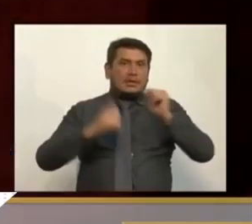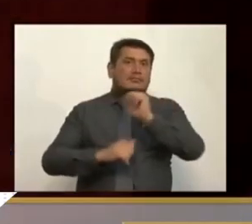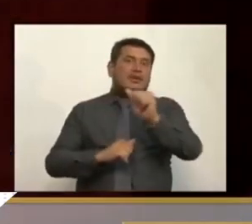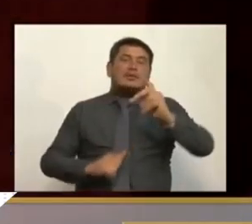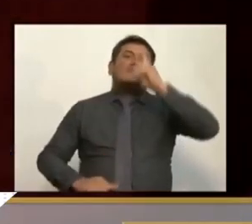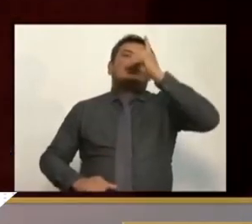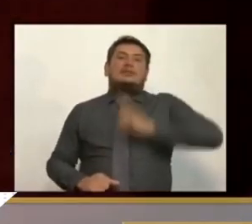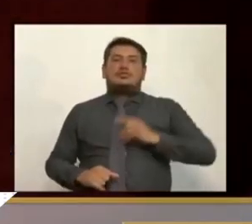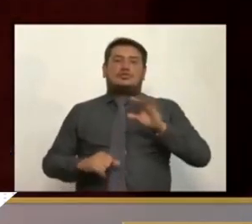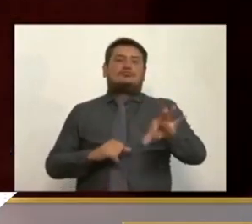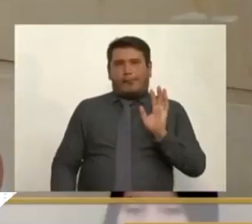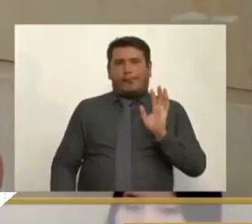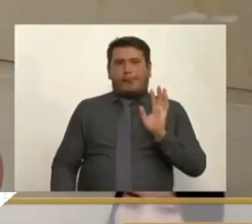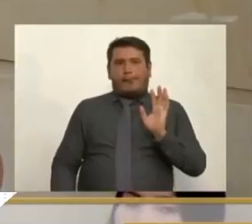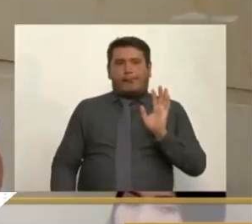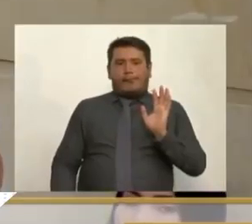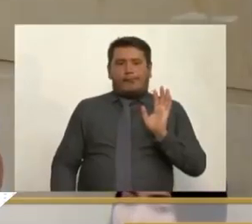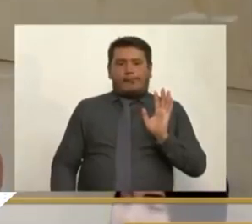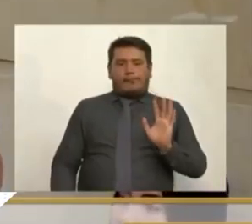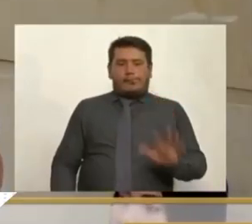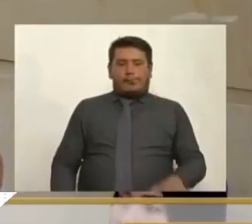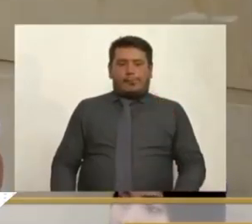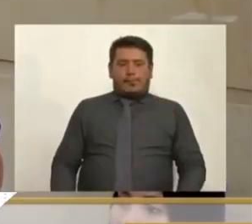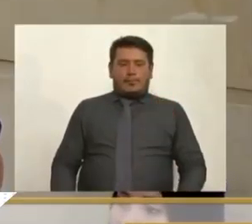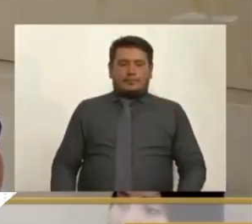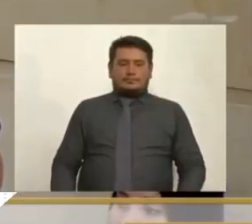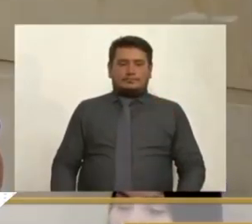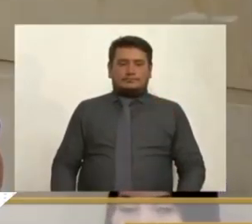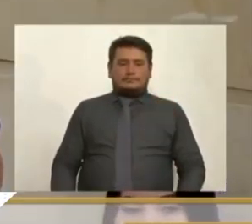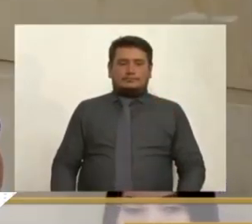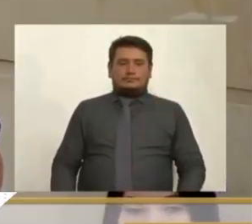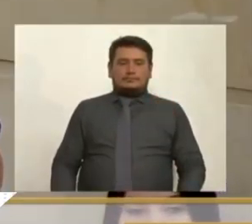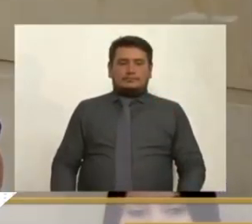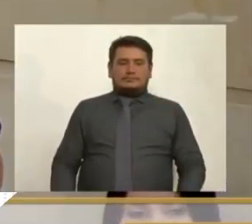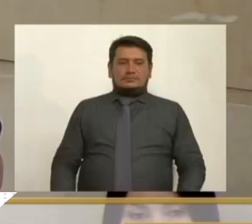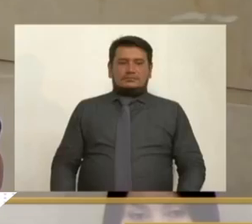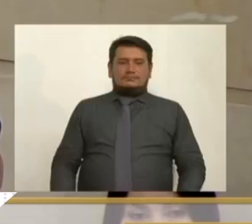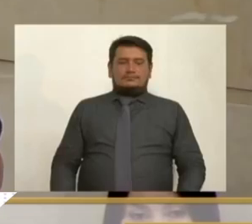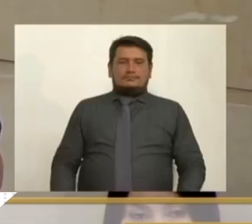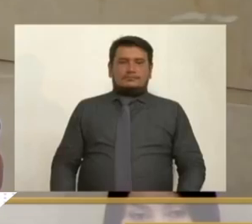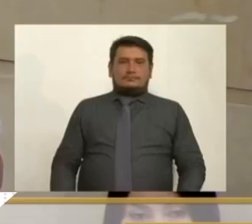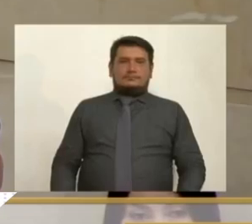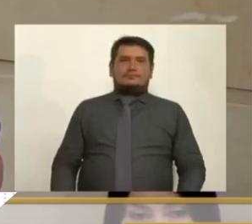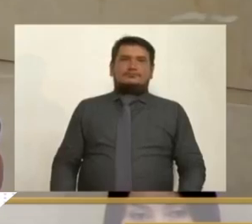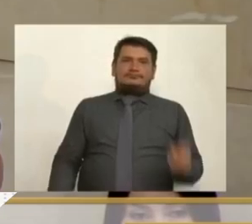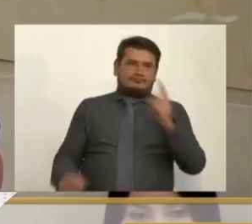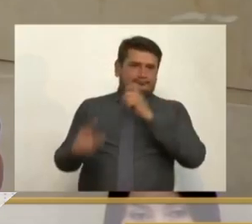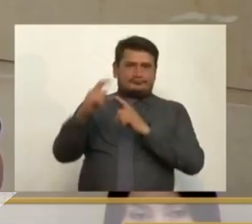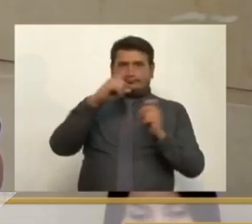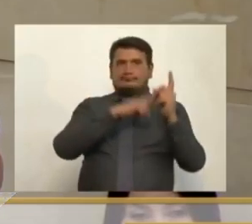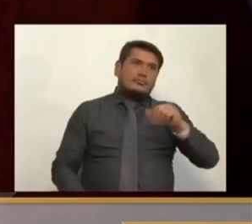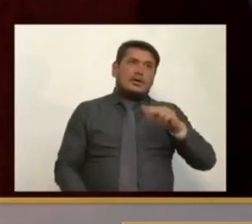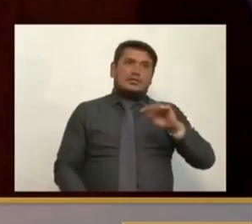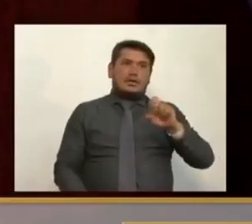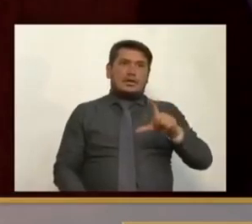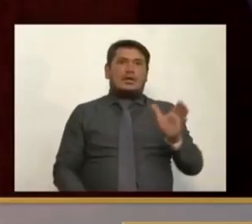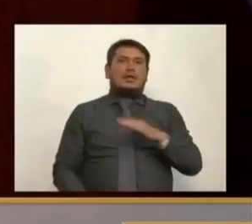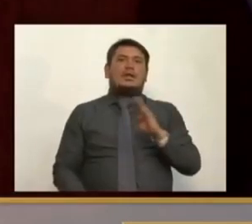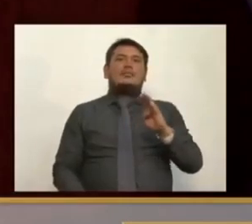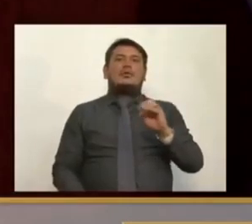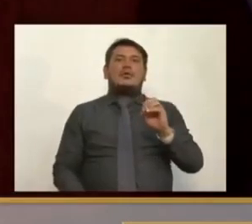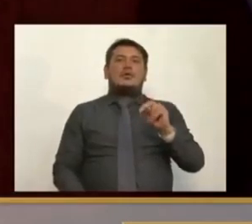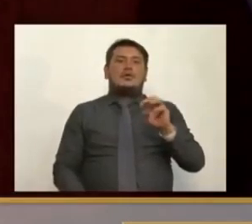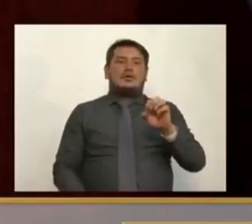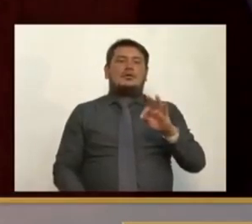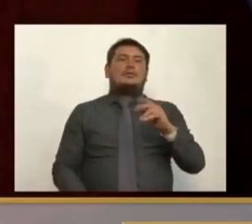hizo el presidente del Senado de la República, Lidio Arturo García Turbay, en medio de la plenaria del 12 de noviembre, un día antes de